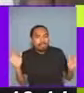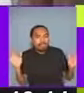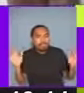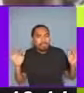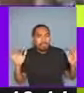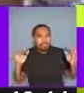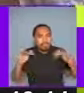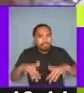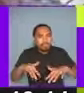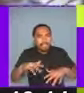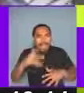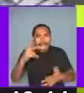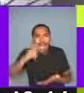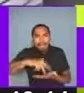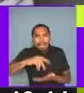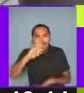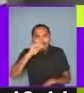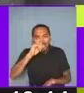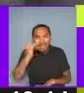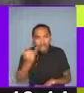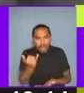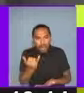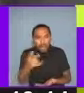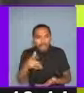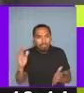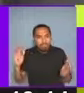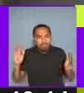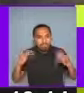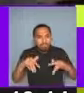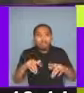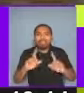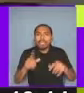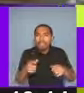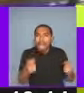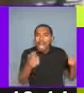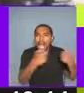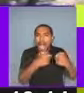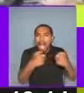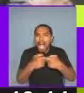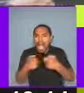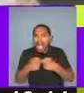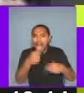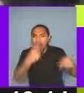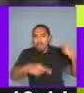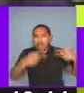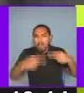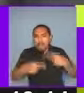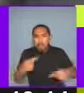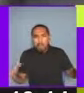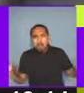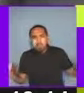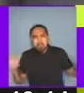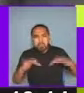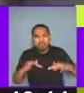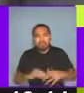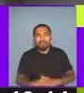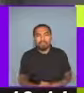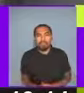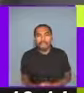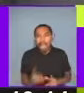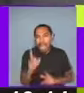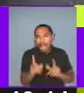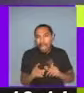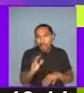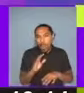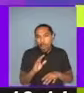Plaza Belgrano de la multisectorial, como así también de la intergremial, según nos manifestaron, nos confirmaron hoy algunos dirigentes gremiales,